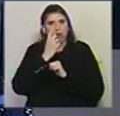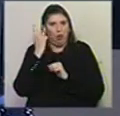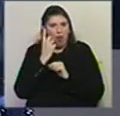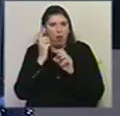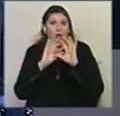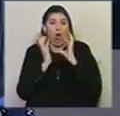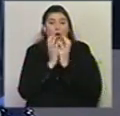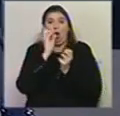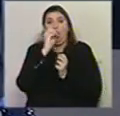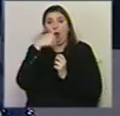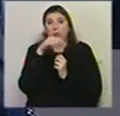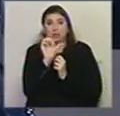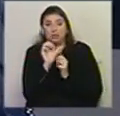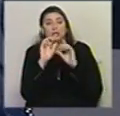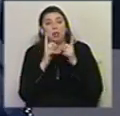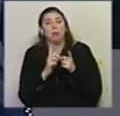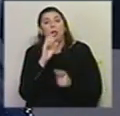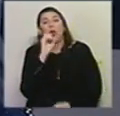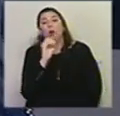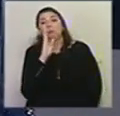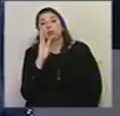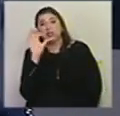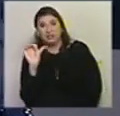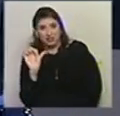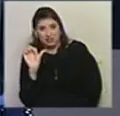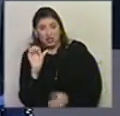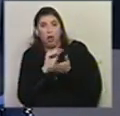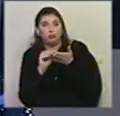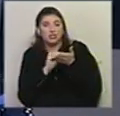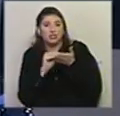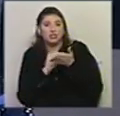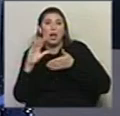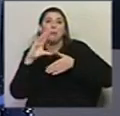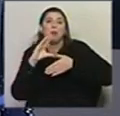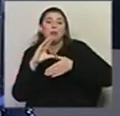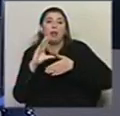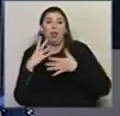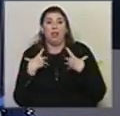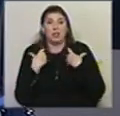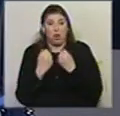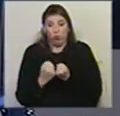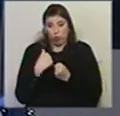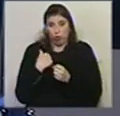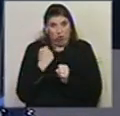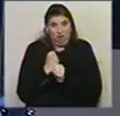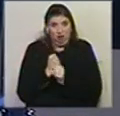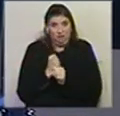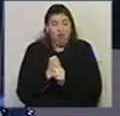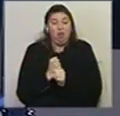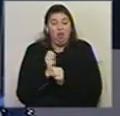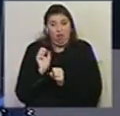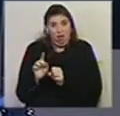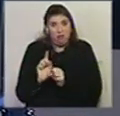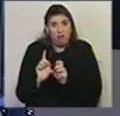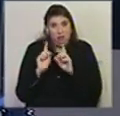mundial y la OPS, la Oficina Panamericana de la Salud, lugar en el cual hasta hace un tiempo estuve trabajando yo, eligieron el camino